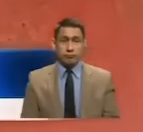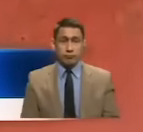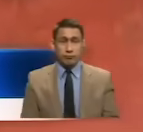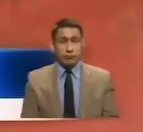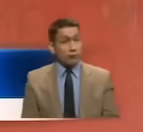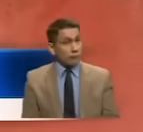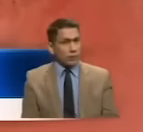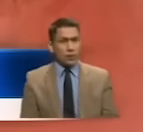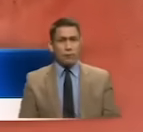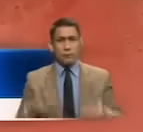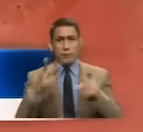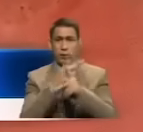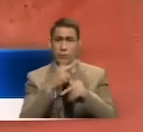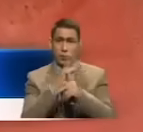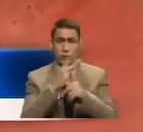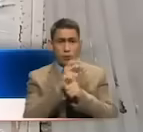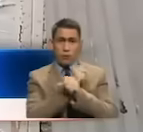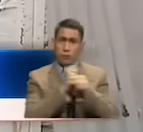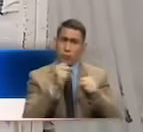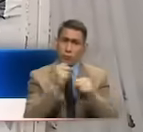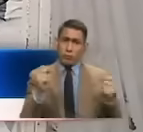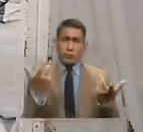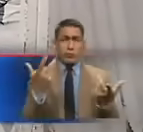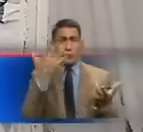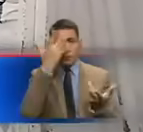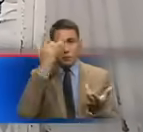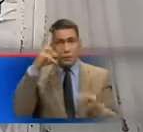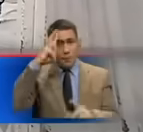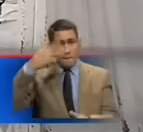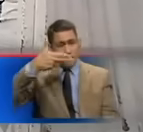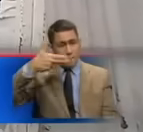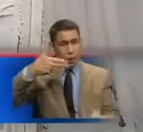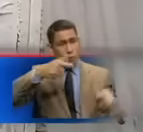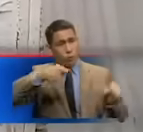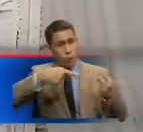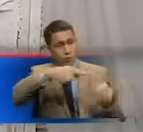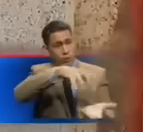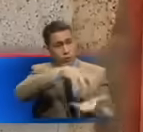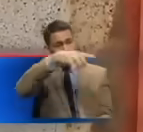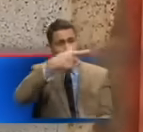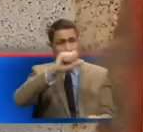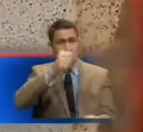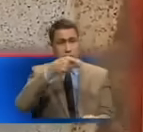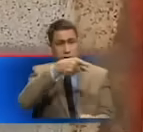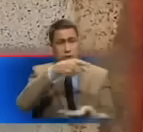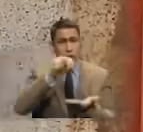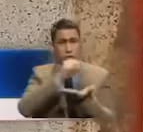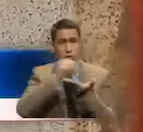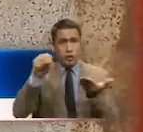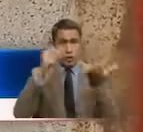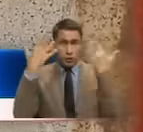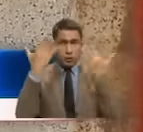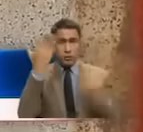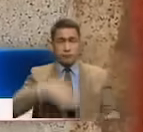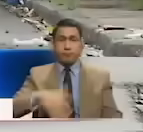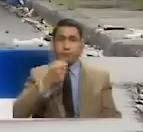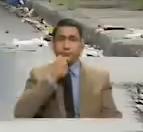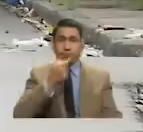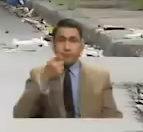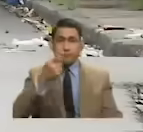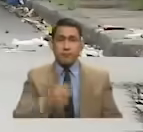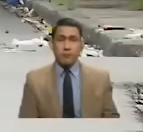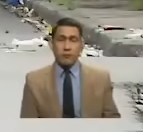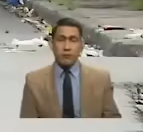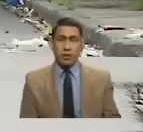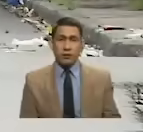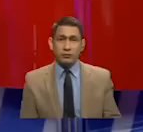Claro, explotábamos allá adentro, pues. O sea. El hecho violento pasó en Los Vergeles, norte de Guayaquil. Jorge García,